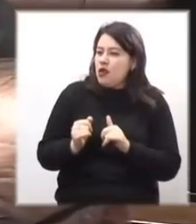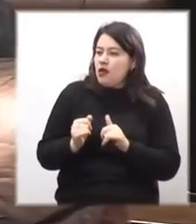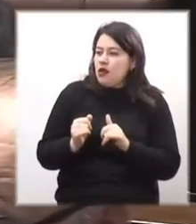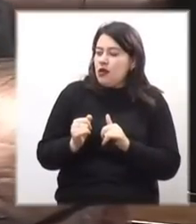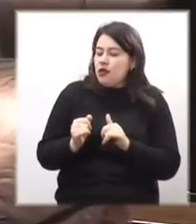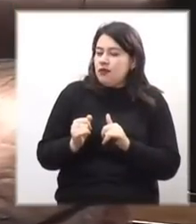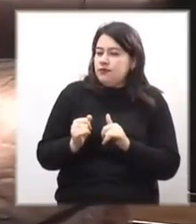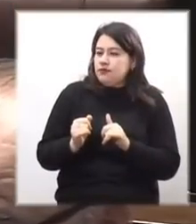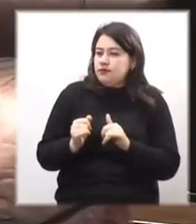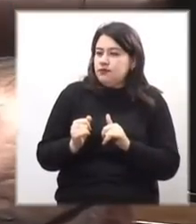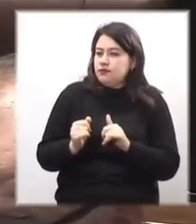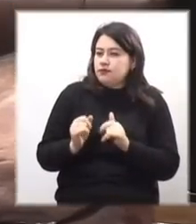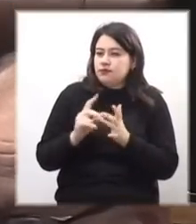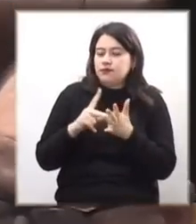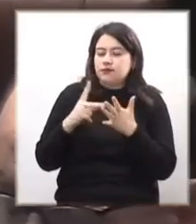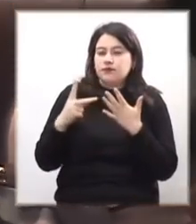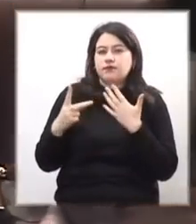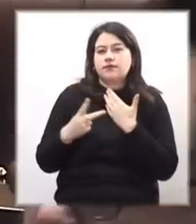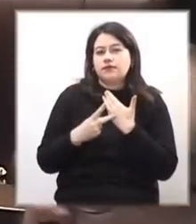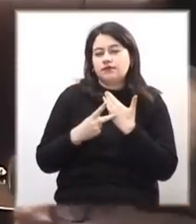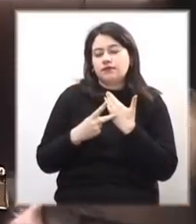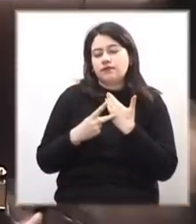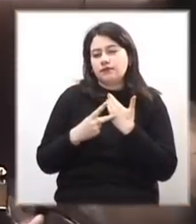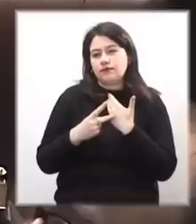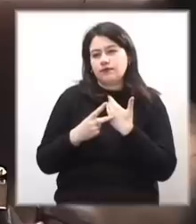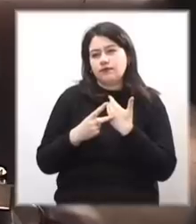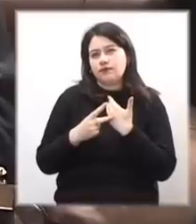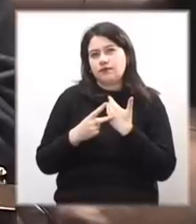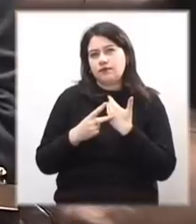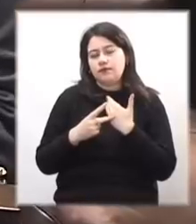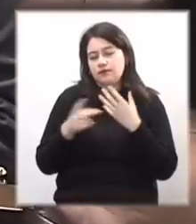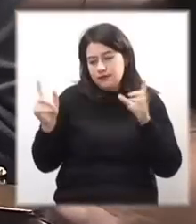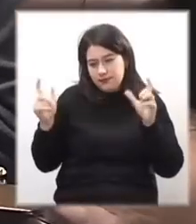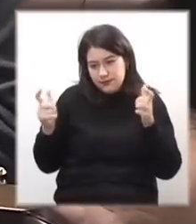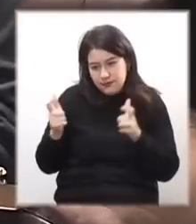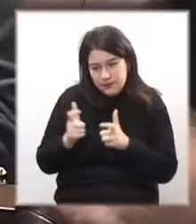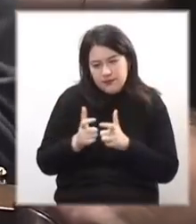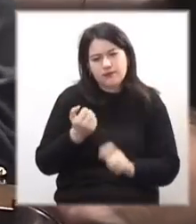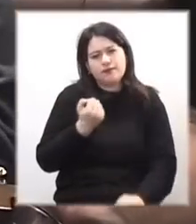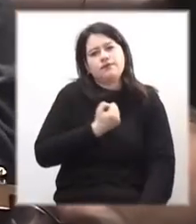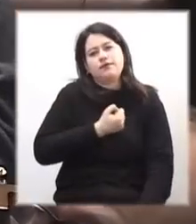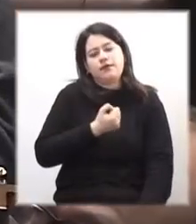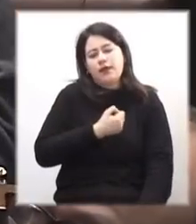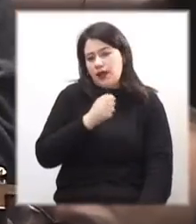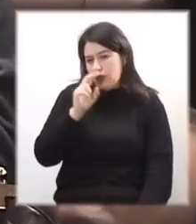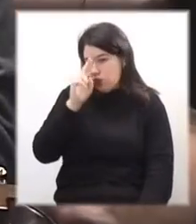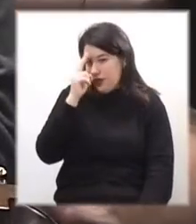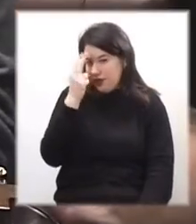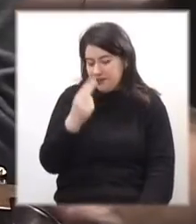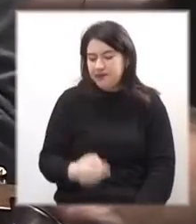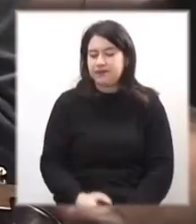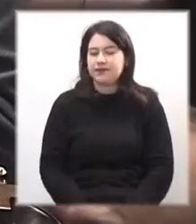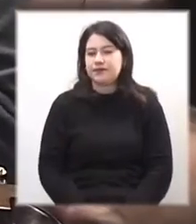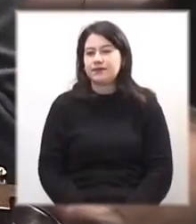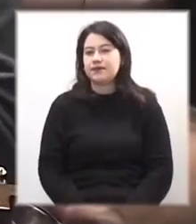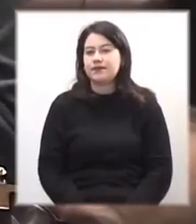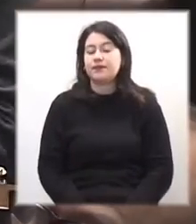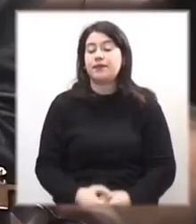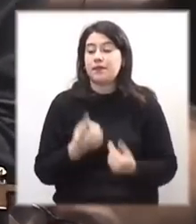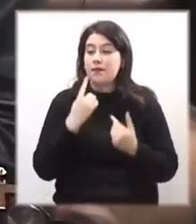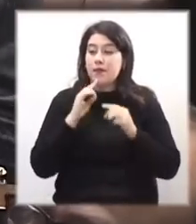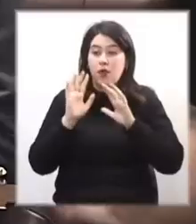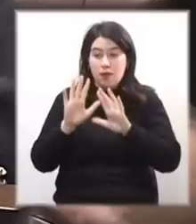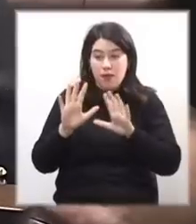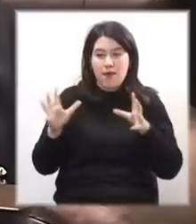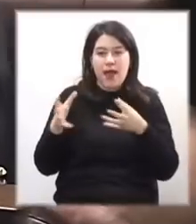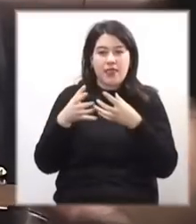un proyecto que de alguna manera reduzca la cantidad de homicidios en el país. El propio